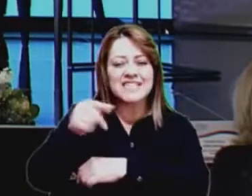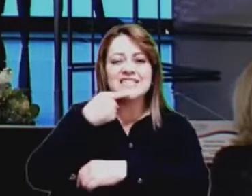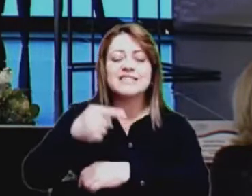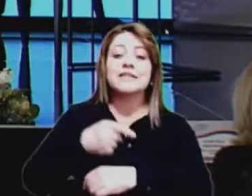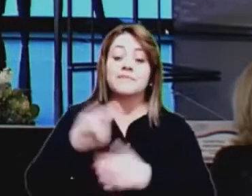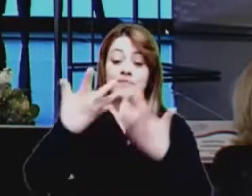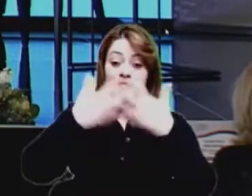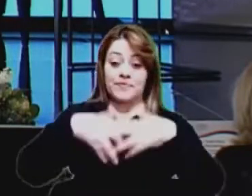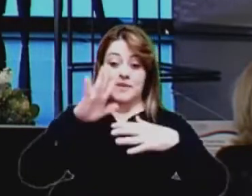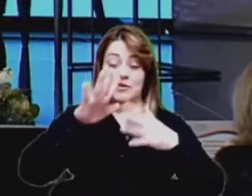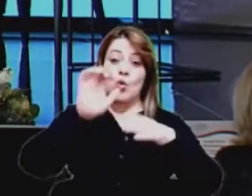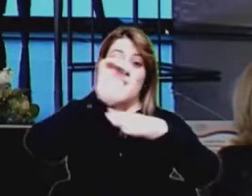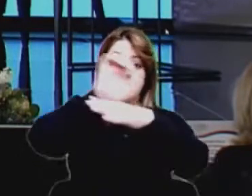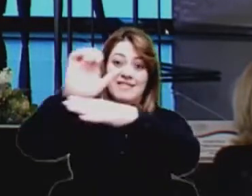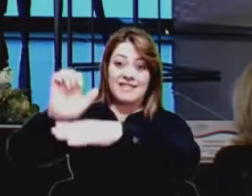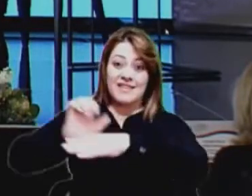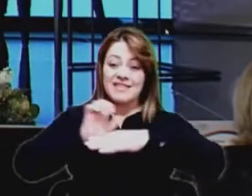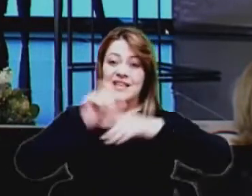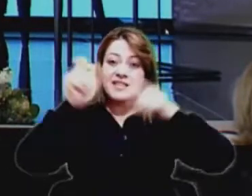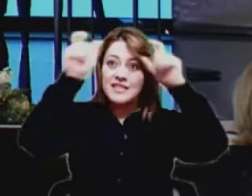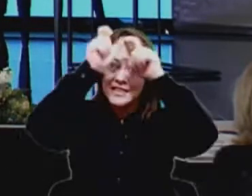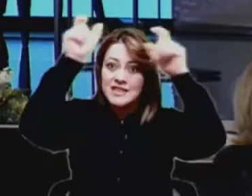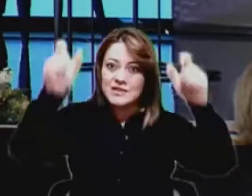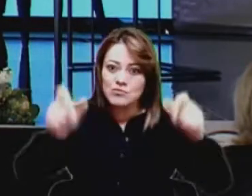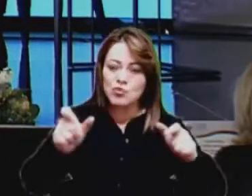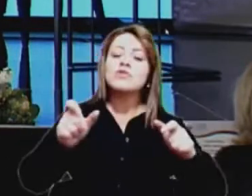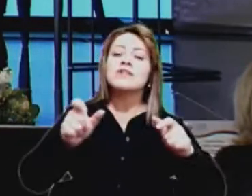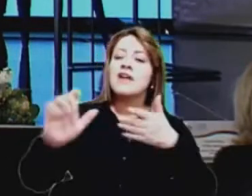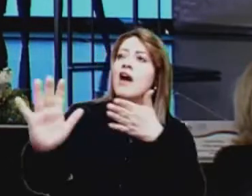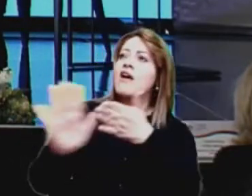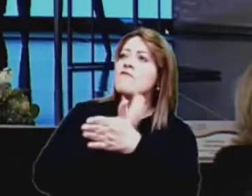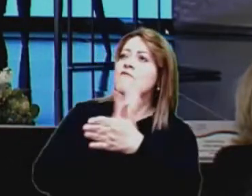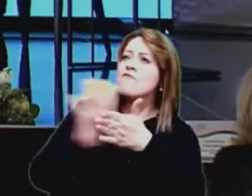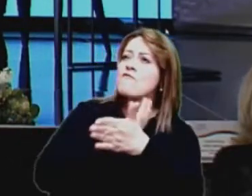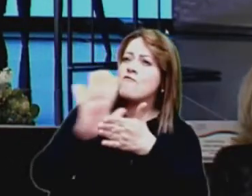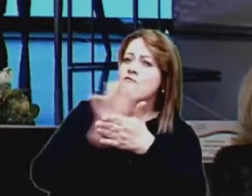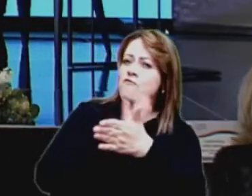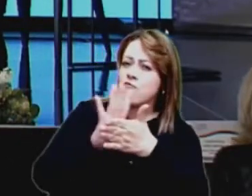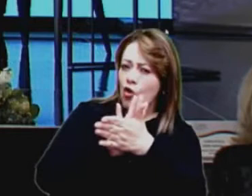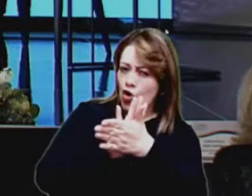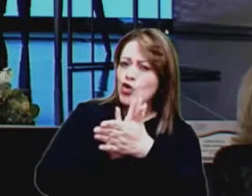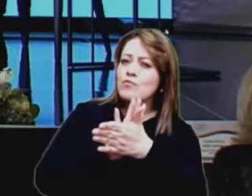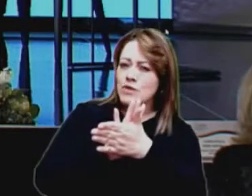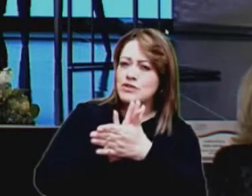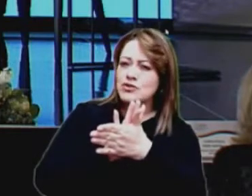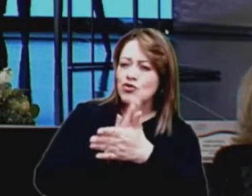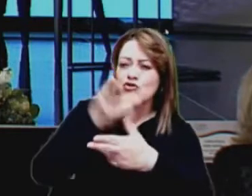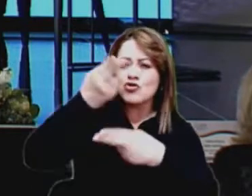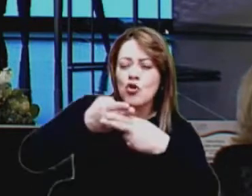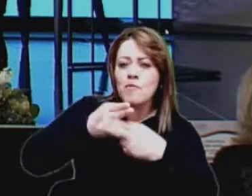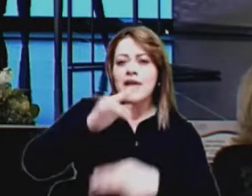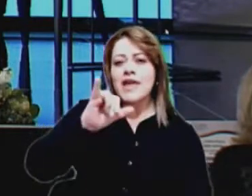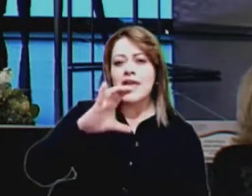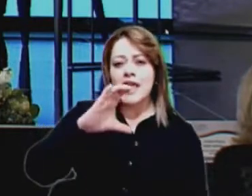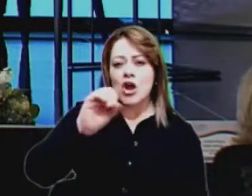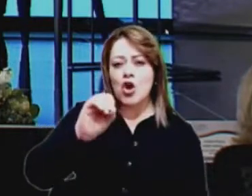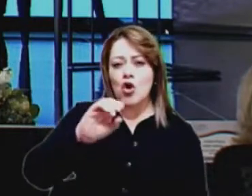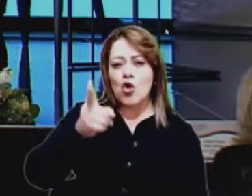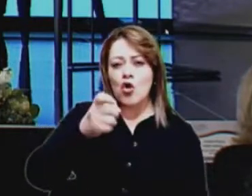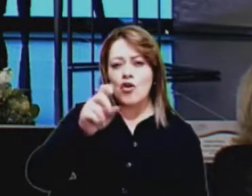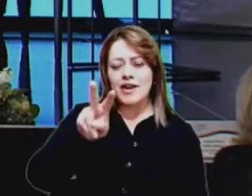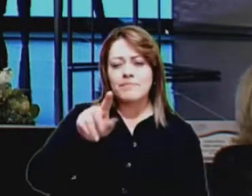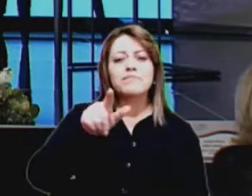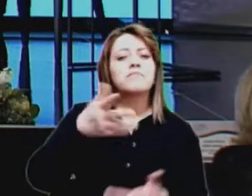de acuerdo con nuestro sistema información litigiosa en el que nosotros llamamos el icog y registra cerca de